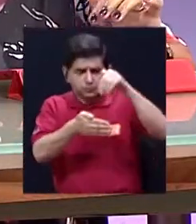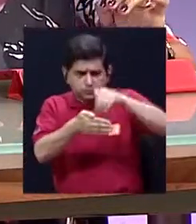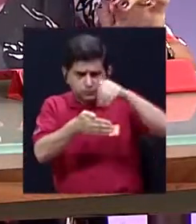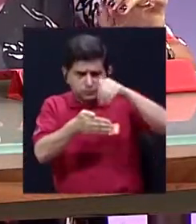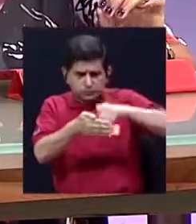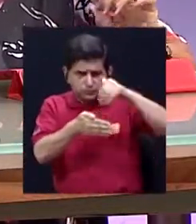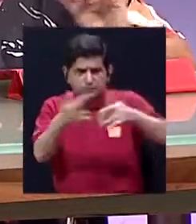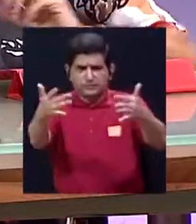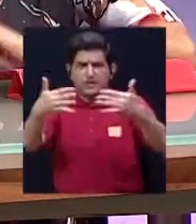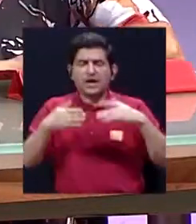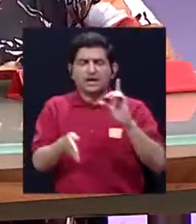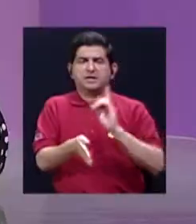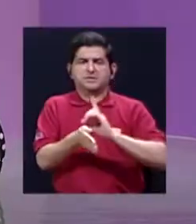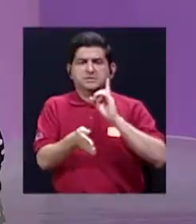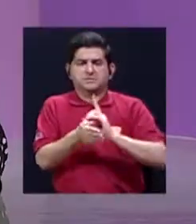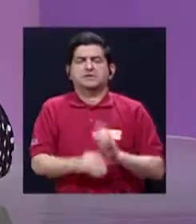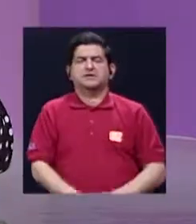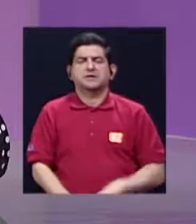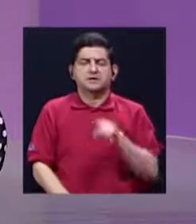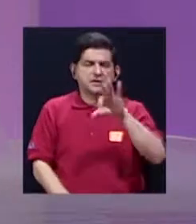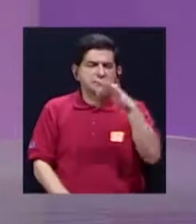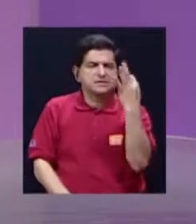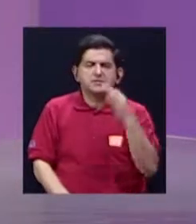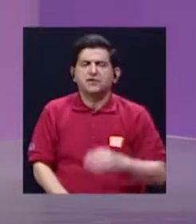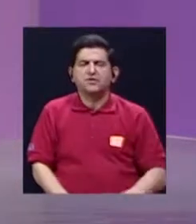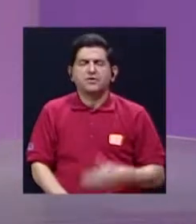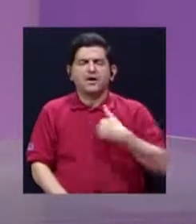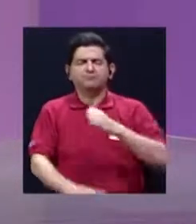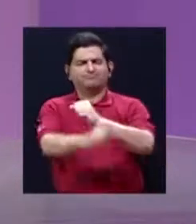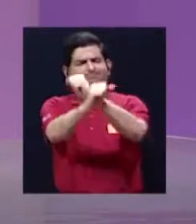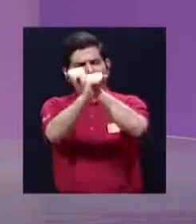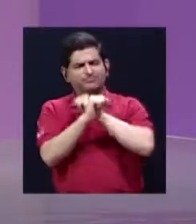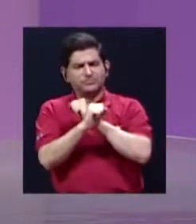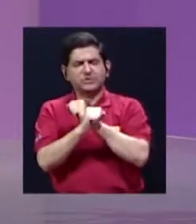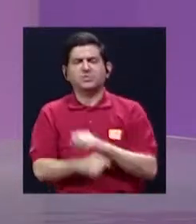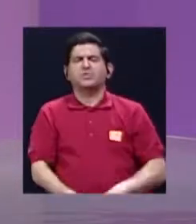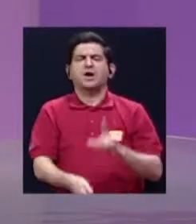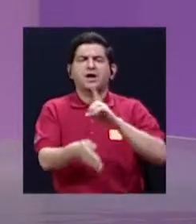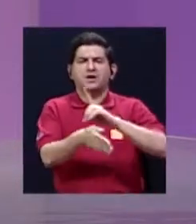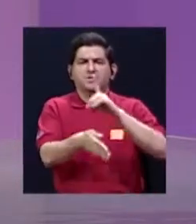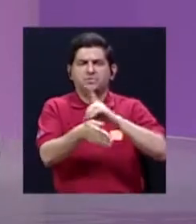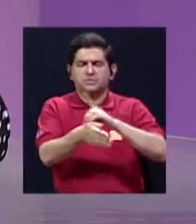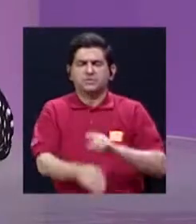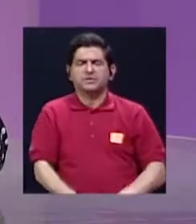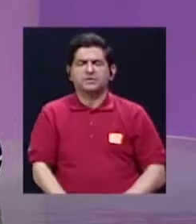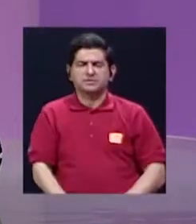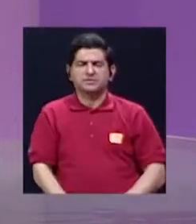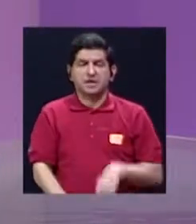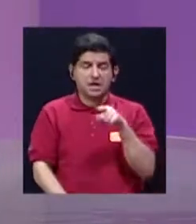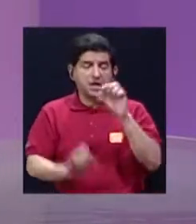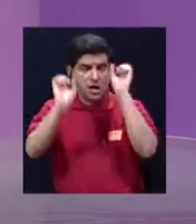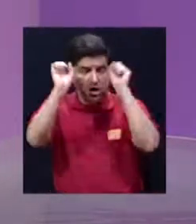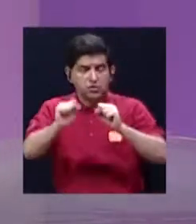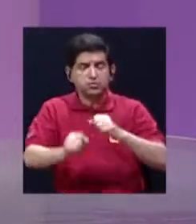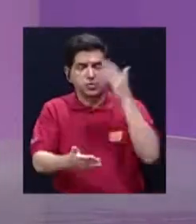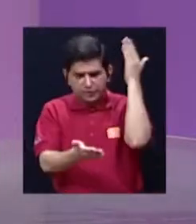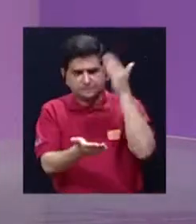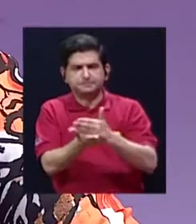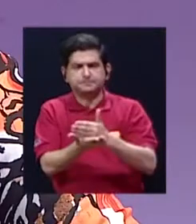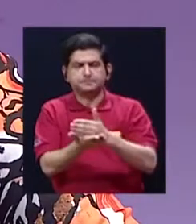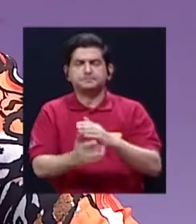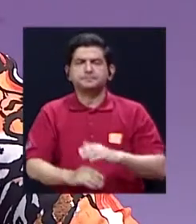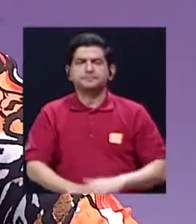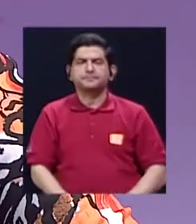en el expediente médico para darle eso, la seguridad a los médicos y las médicas y que lo puedan interrumpir.